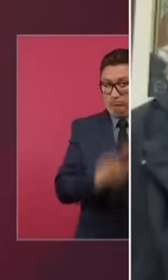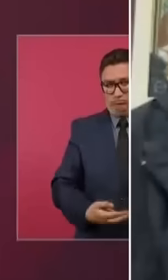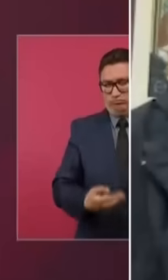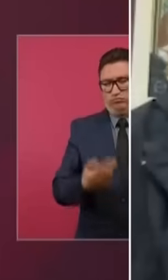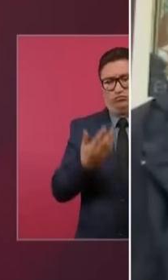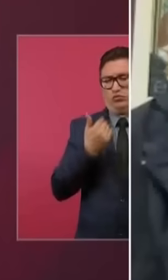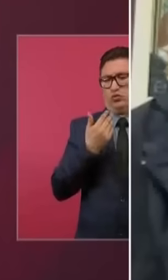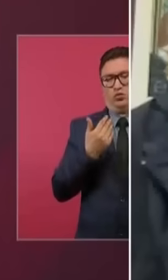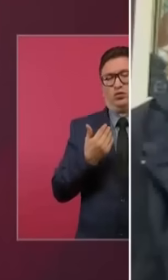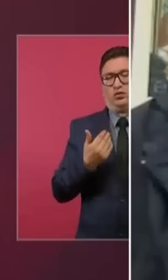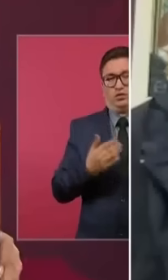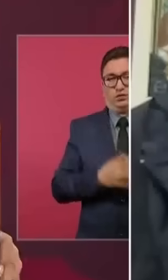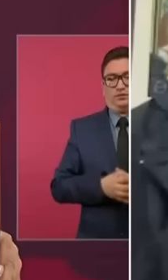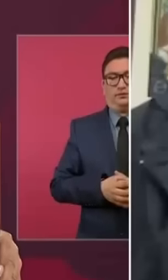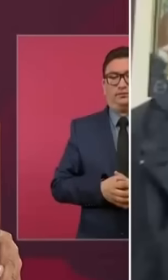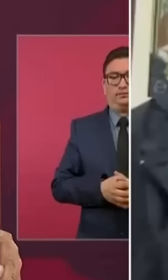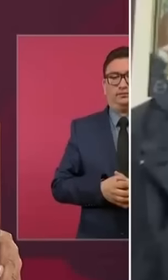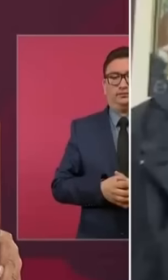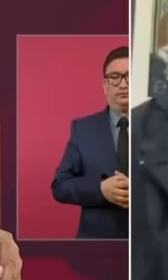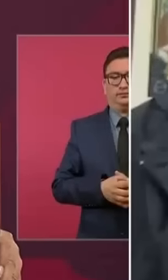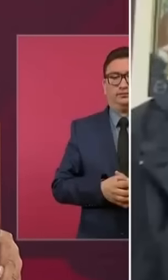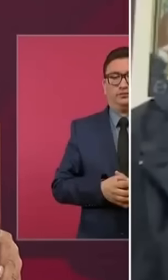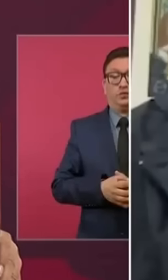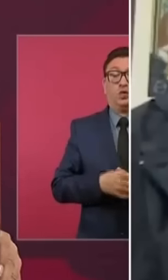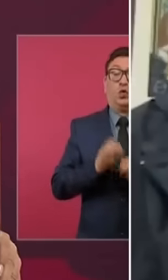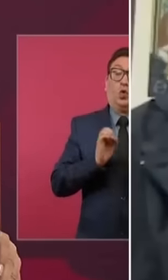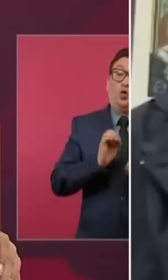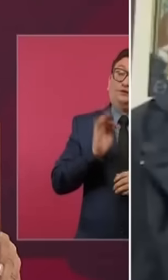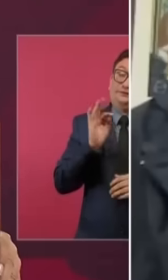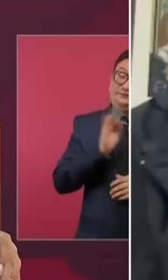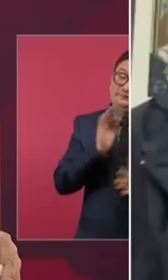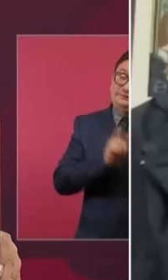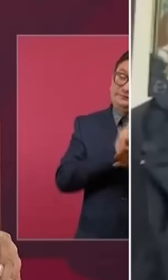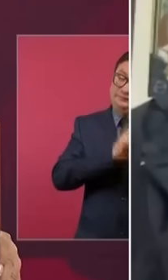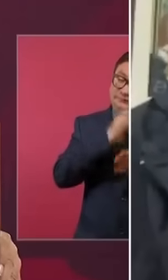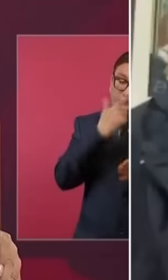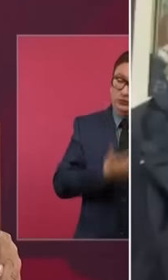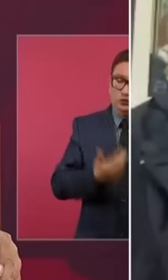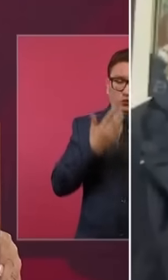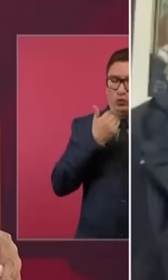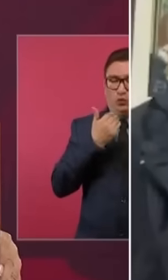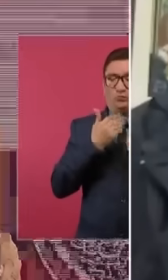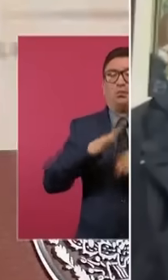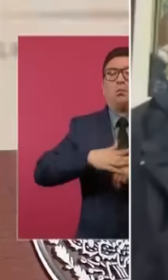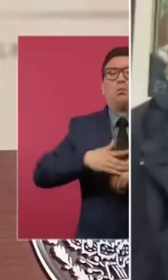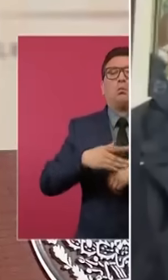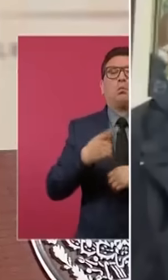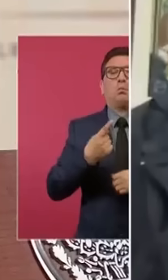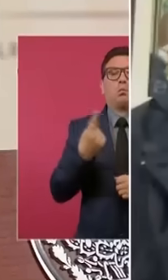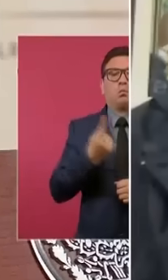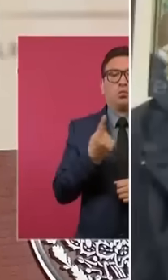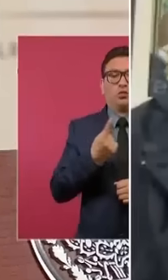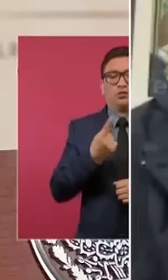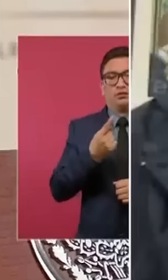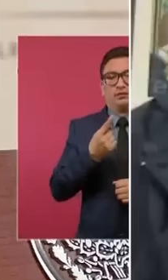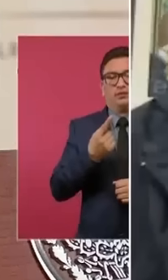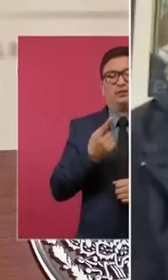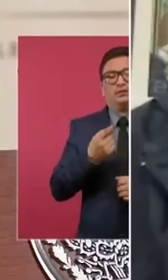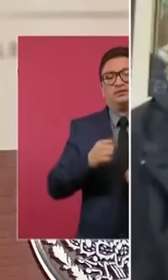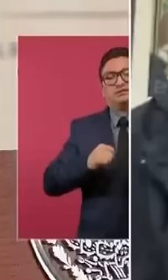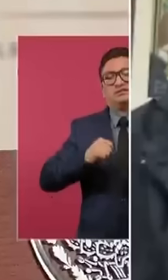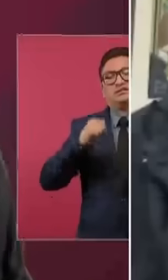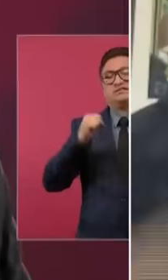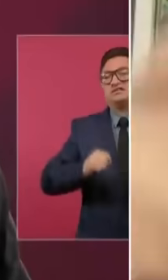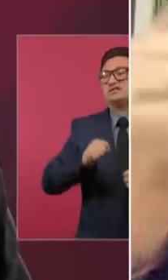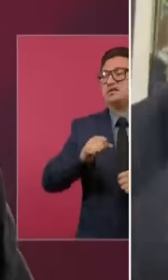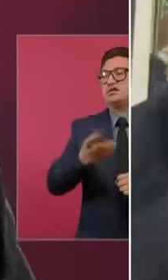destina a los periodistas, a defensores de derechos humanos, lo dedicara con energía de la fuerza del Estado a combatir el delito.